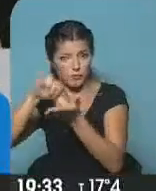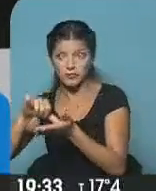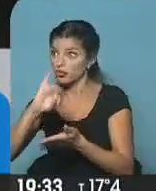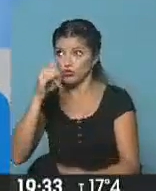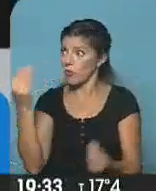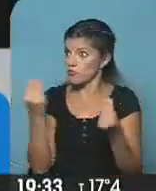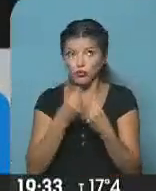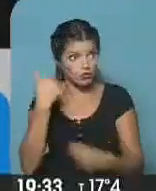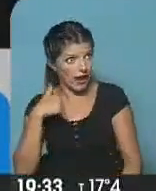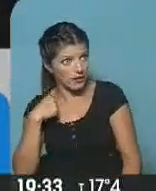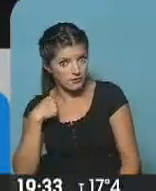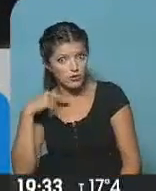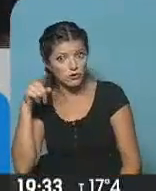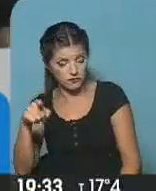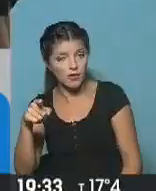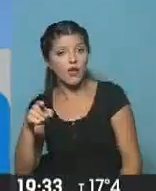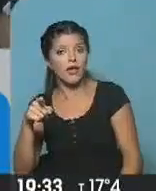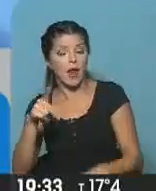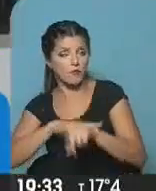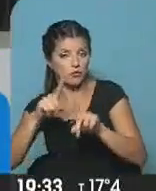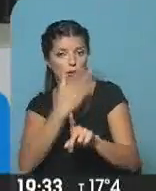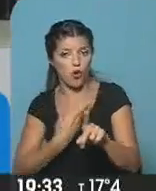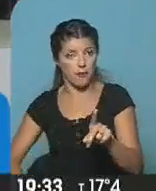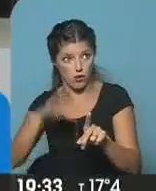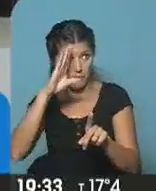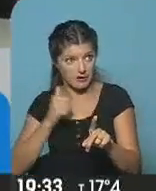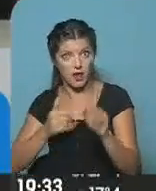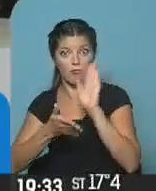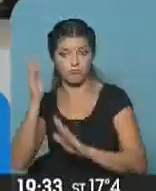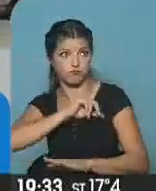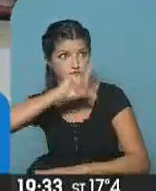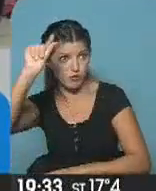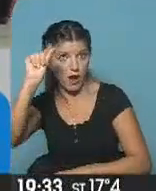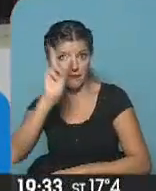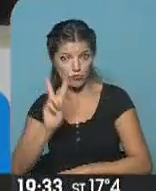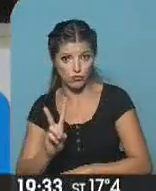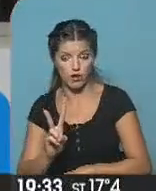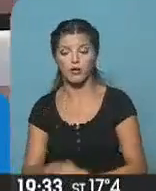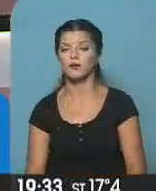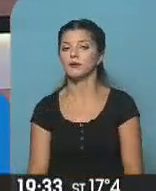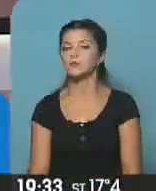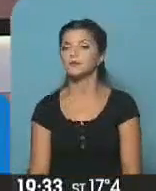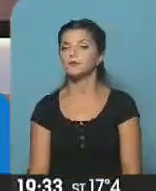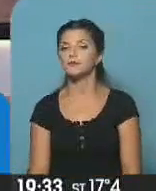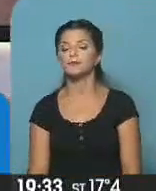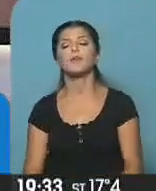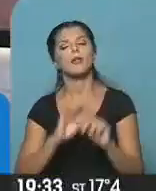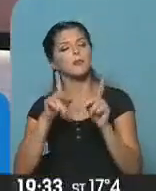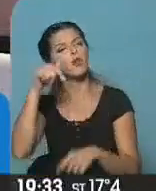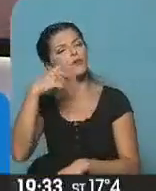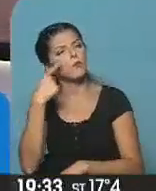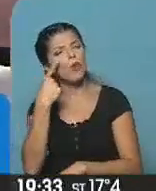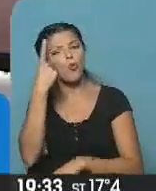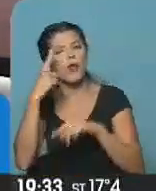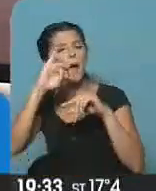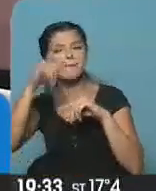venezuela como valencianas y allá claro en esa época hoy fue venezuela también noticia por una foto la